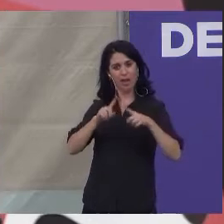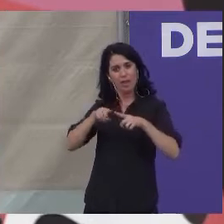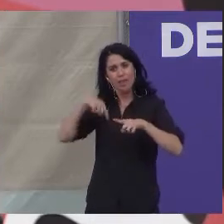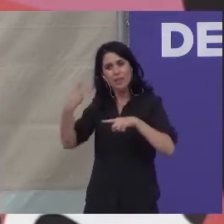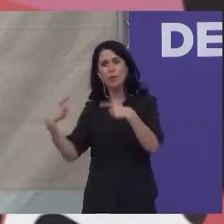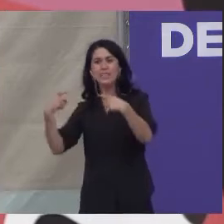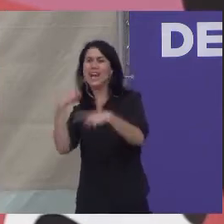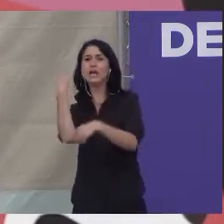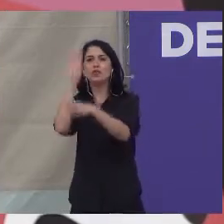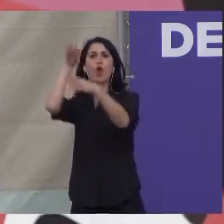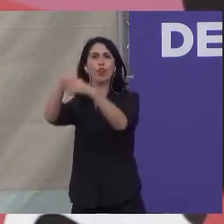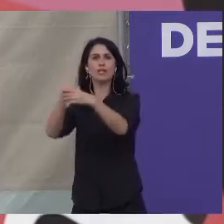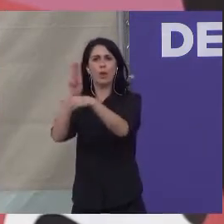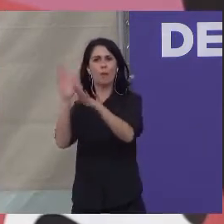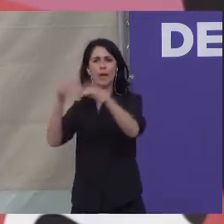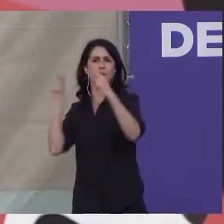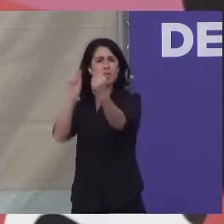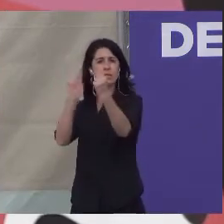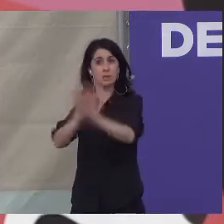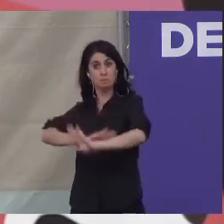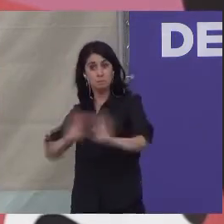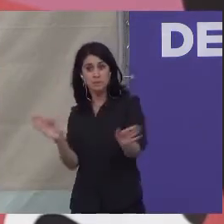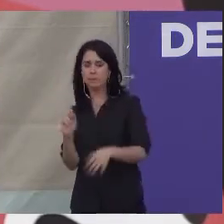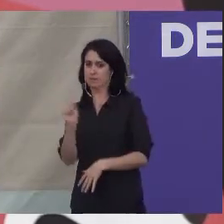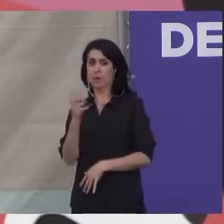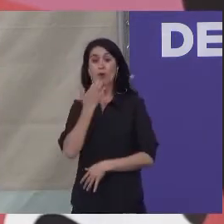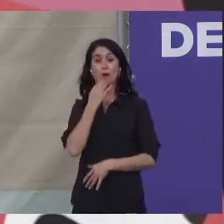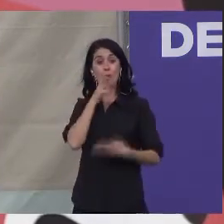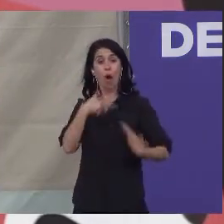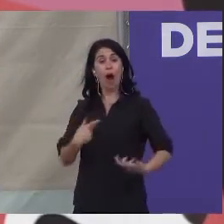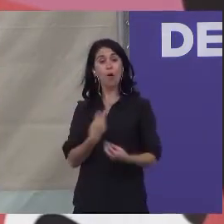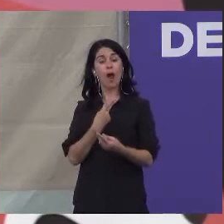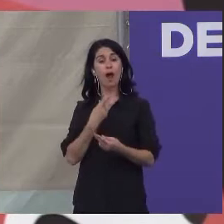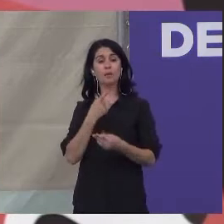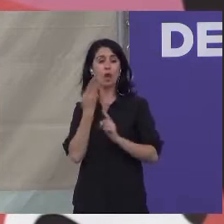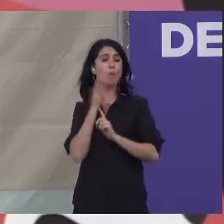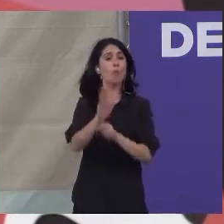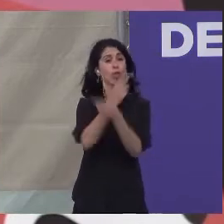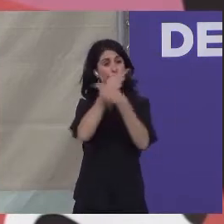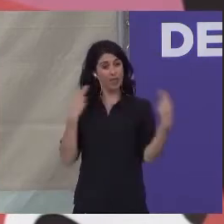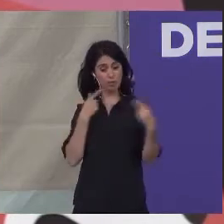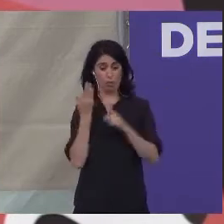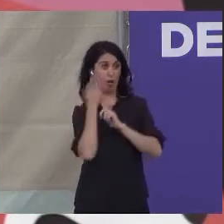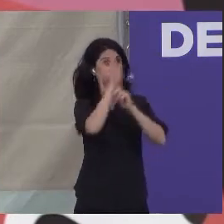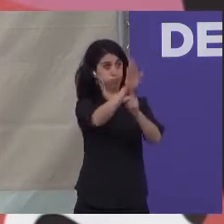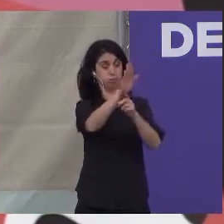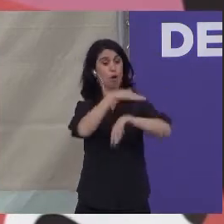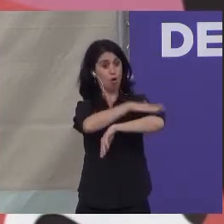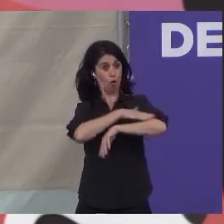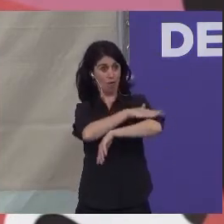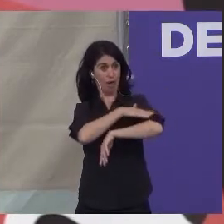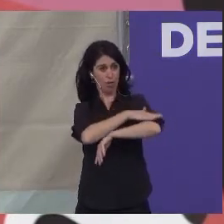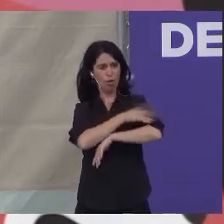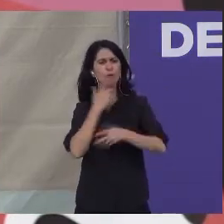Parlamento. La moción de censura que hemos presentado contra el Gobierno de la corrupción la vamos a ganar en las calles. En